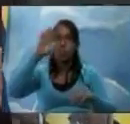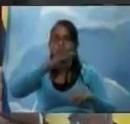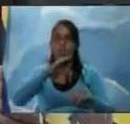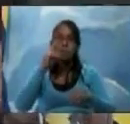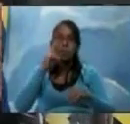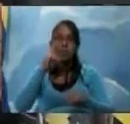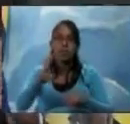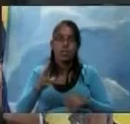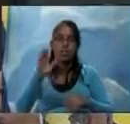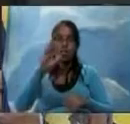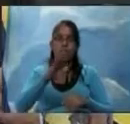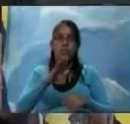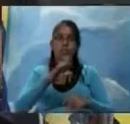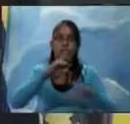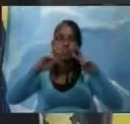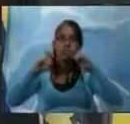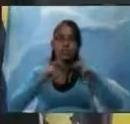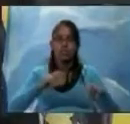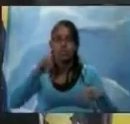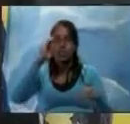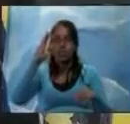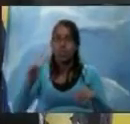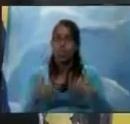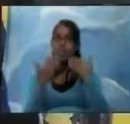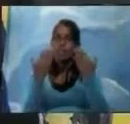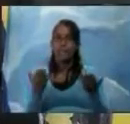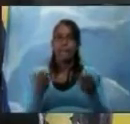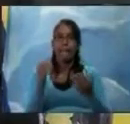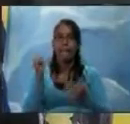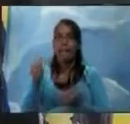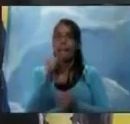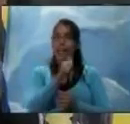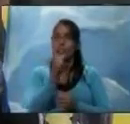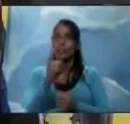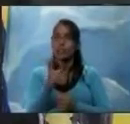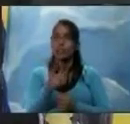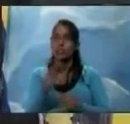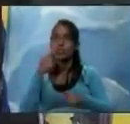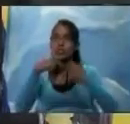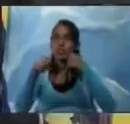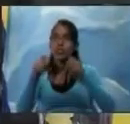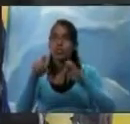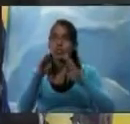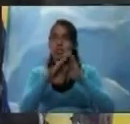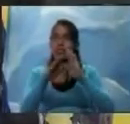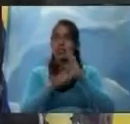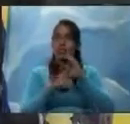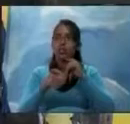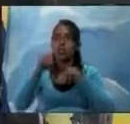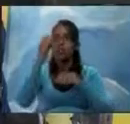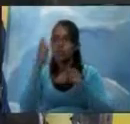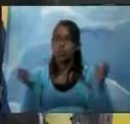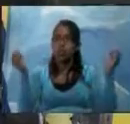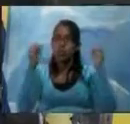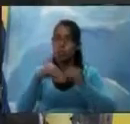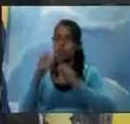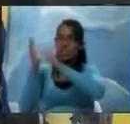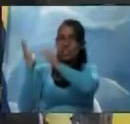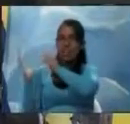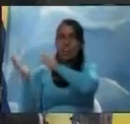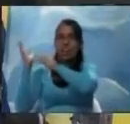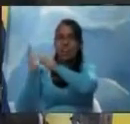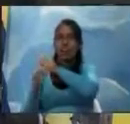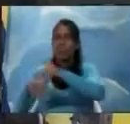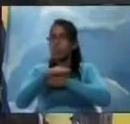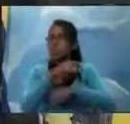lo está evaluando. Dios le entrega a cada quien según su capacidad. Dios no pone carga sobre